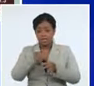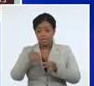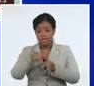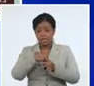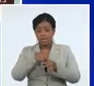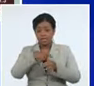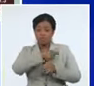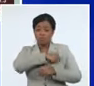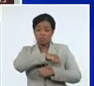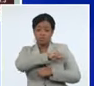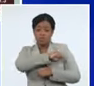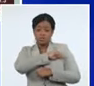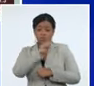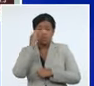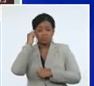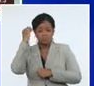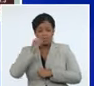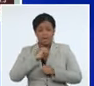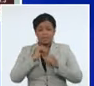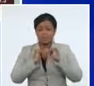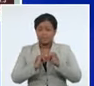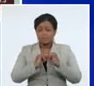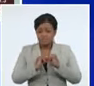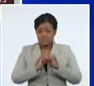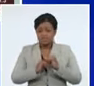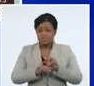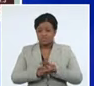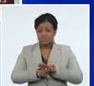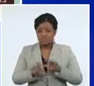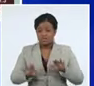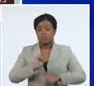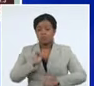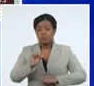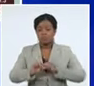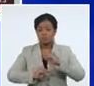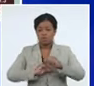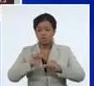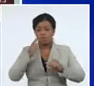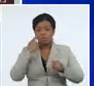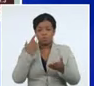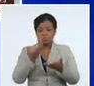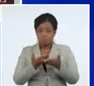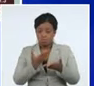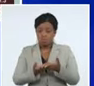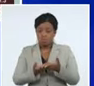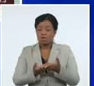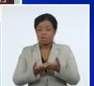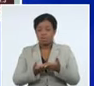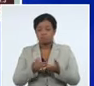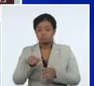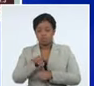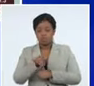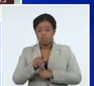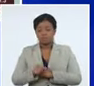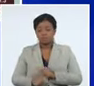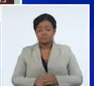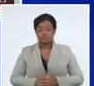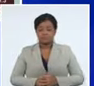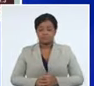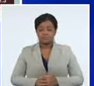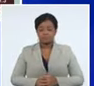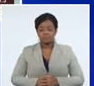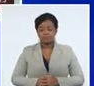habituada a esta información, se han venido procesando muestras y, como viene ocurriendo por